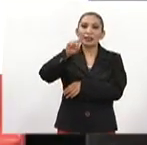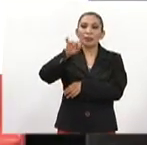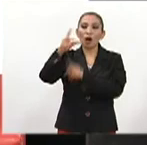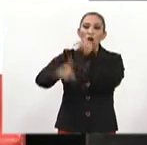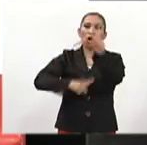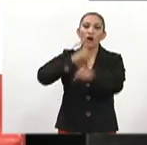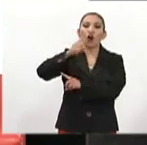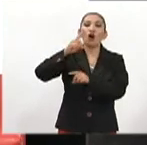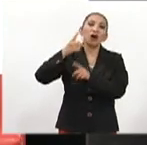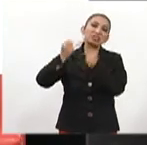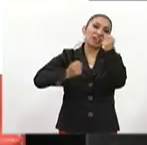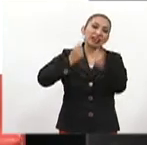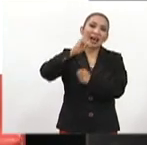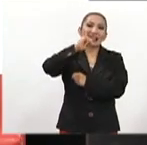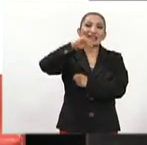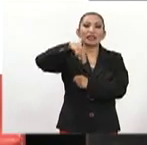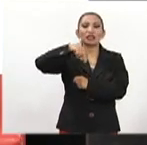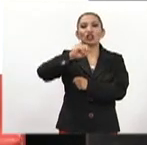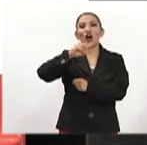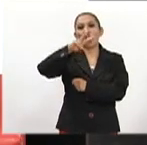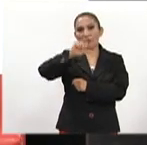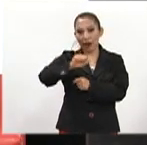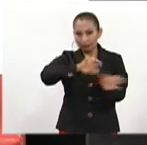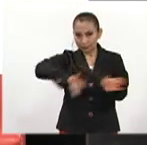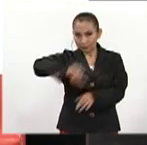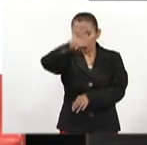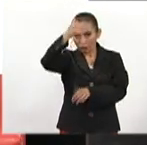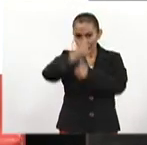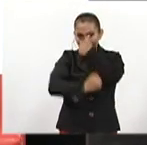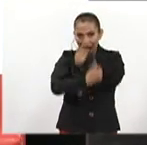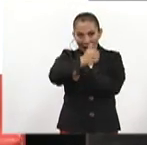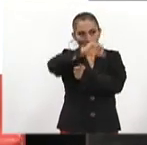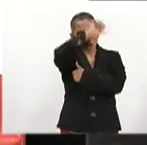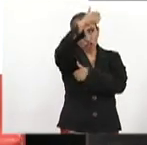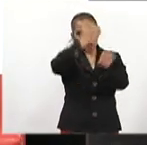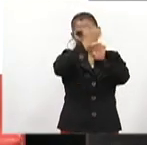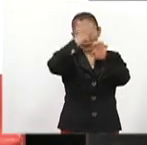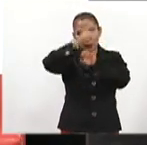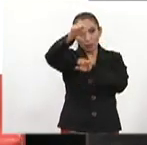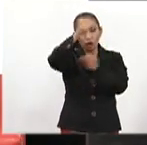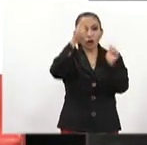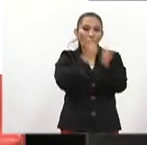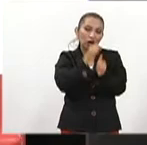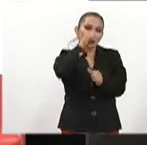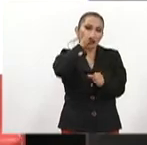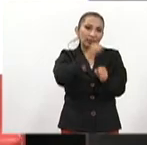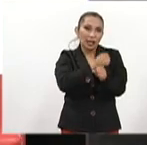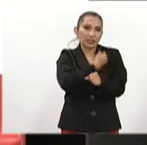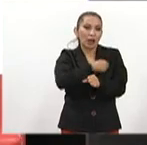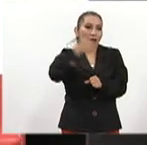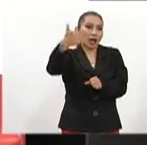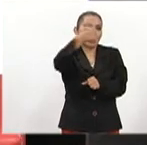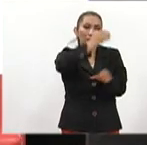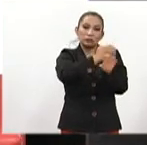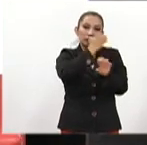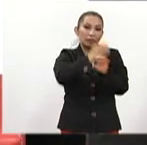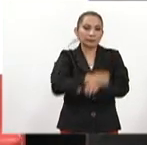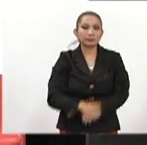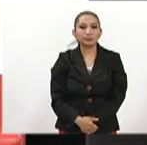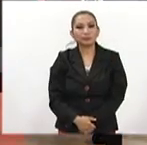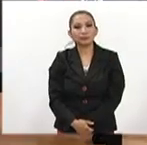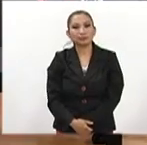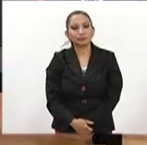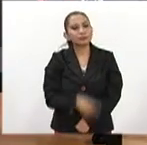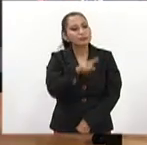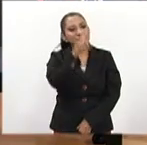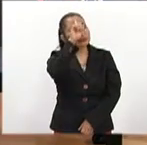tiendas Innova. Ajá. Y adicionalmente para las demás carreras al interior de la República es a través de las secretarías de salud de cada estado. Oye, ¿y